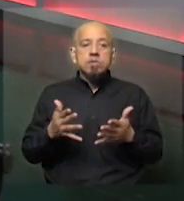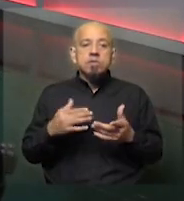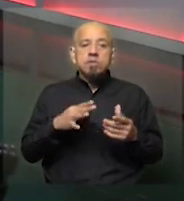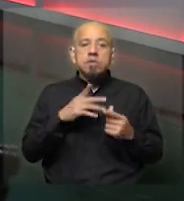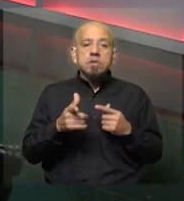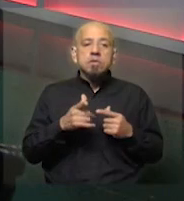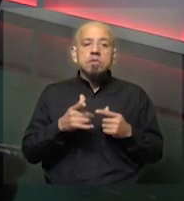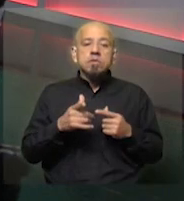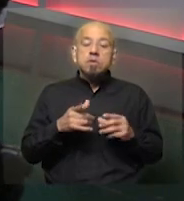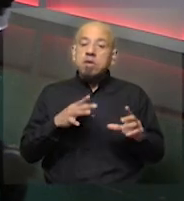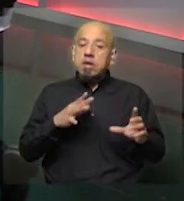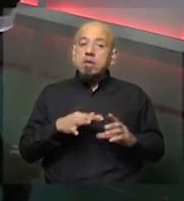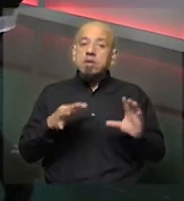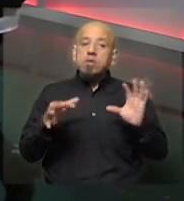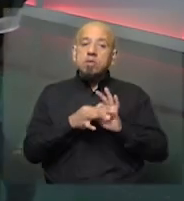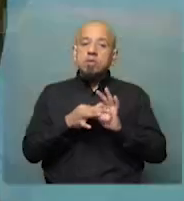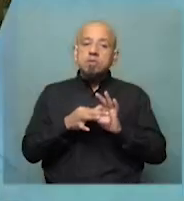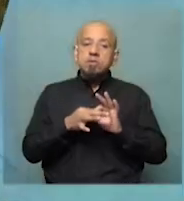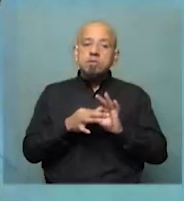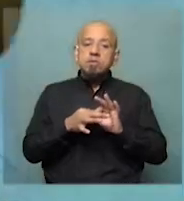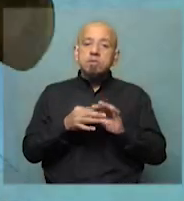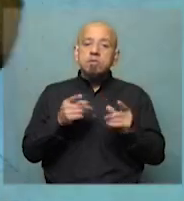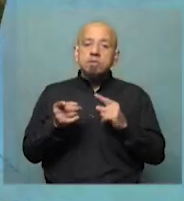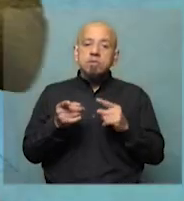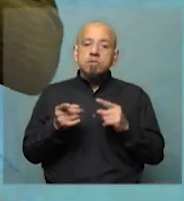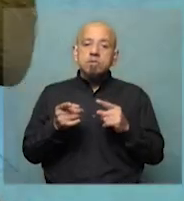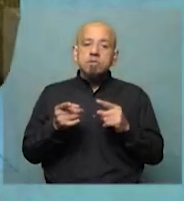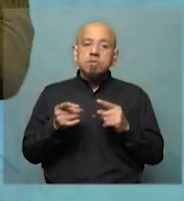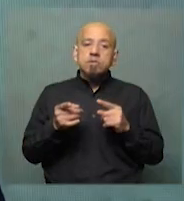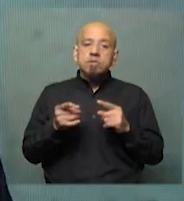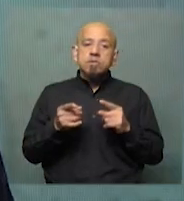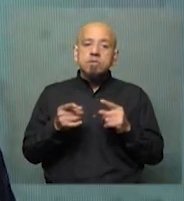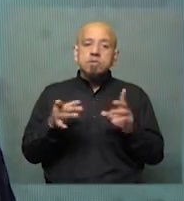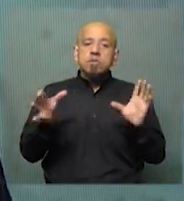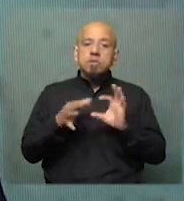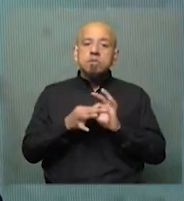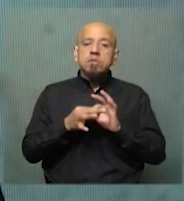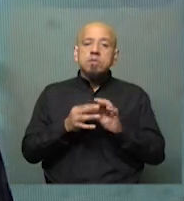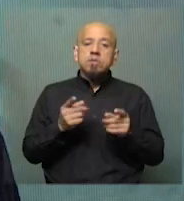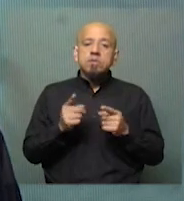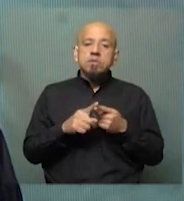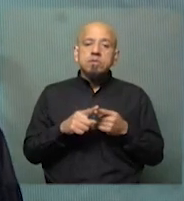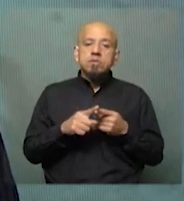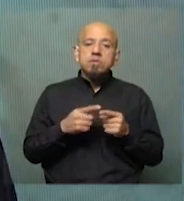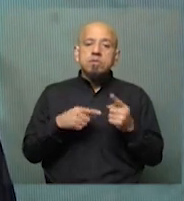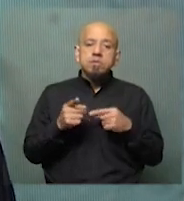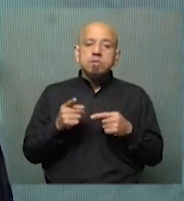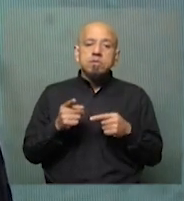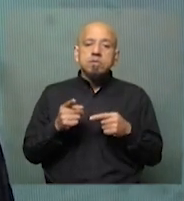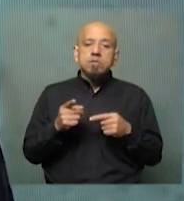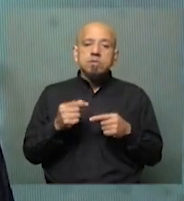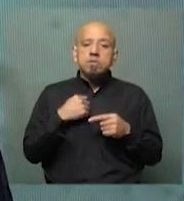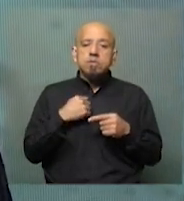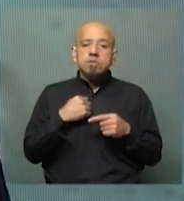conectados, ellos están muchísimo más conectados. Conectados seguro porque de otra manera, capaz, eso, sí. Y capaz que no es excluyente. Yo qué sé, en